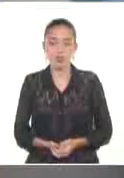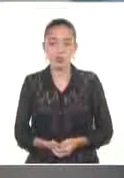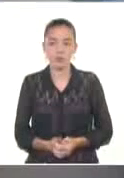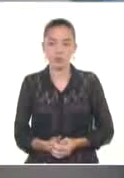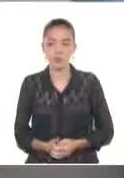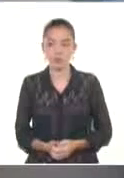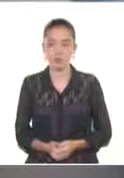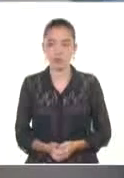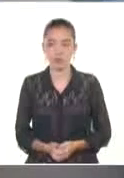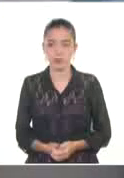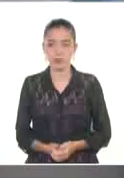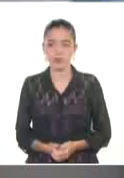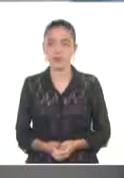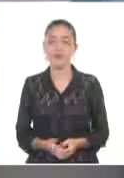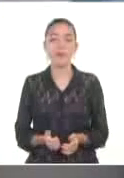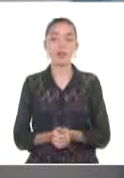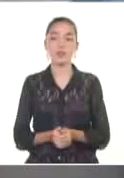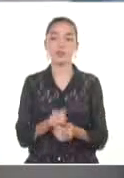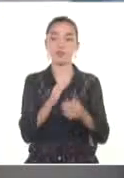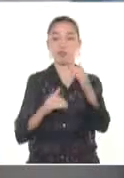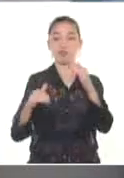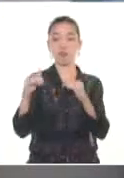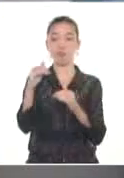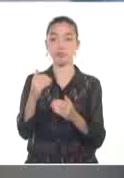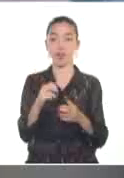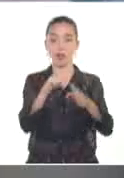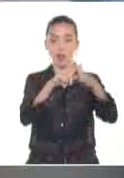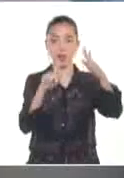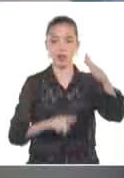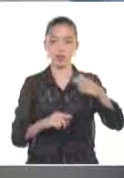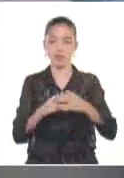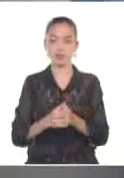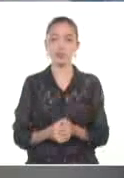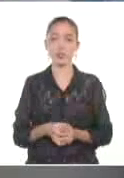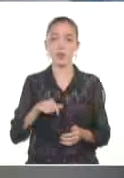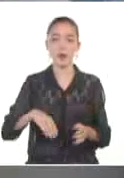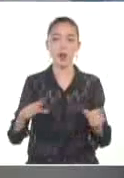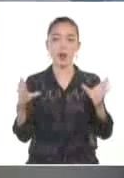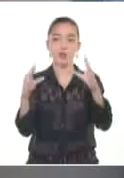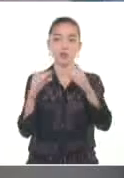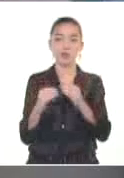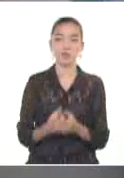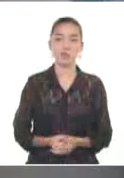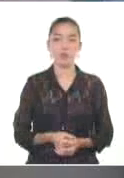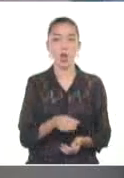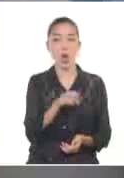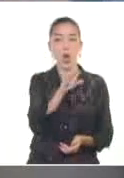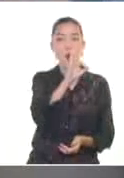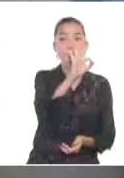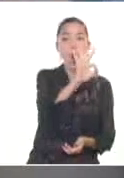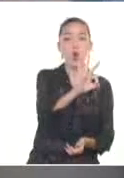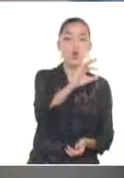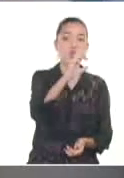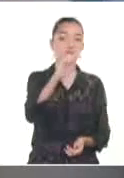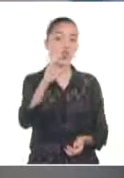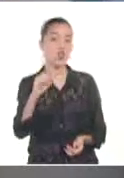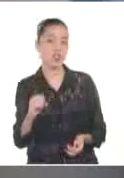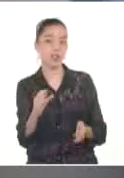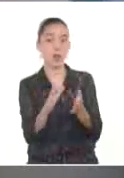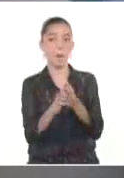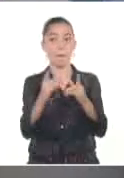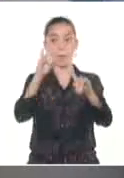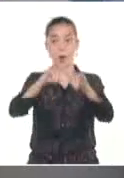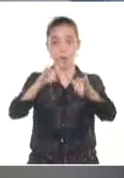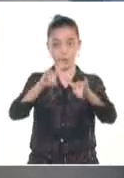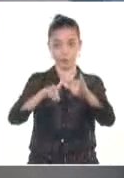Y la Unión Eléctrica pronostica para el horario pico nocturno de este sábado una afectación de 800 megawatts, así lo informó el ingeniero Lázaro